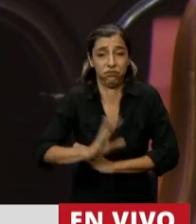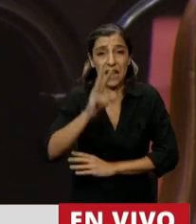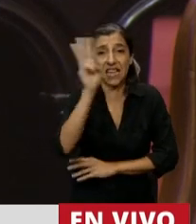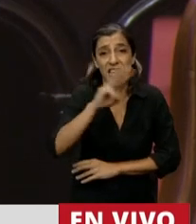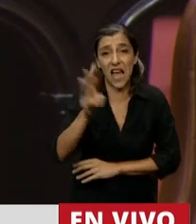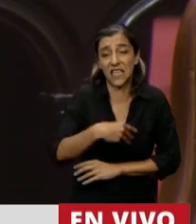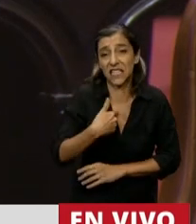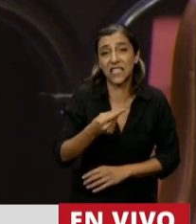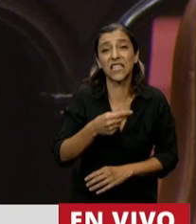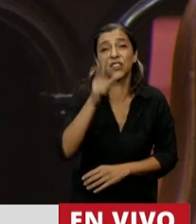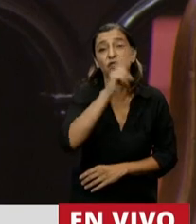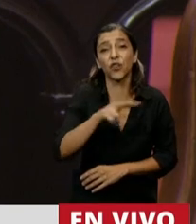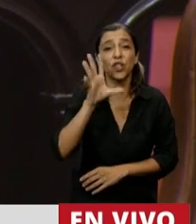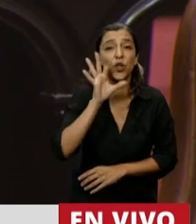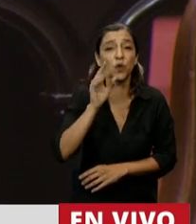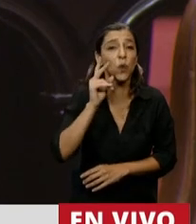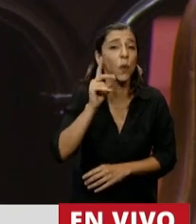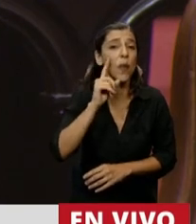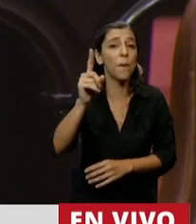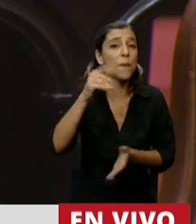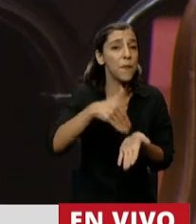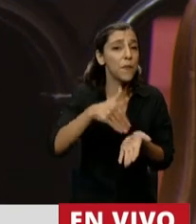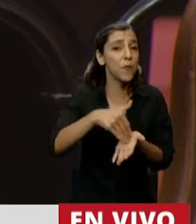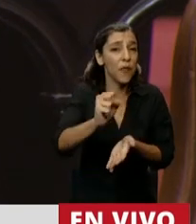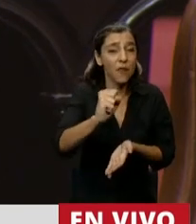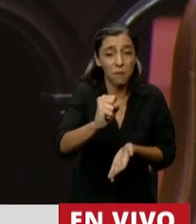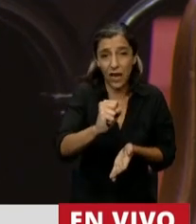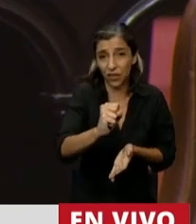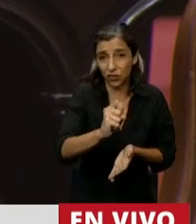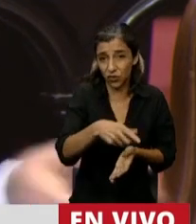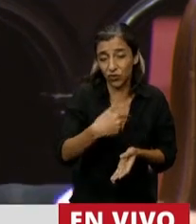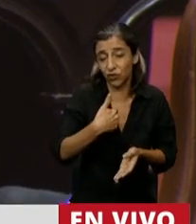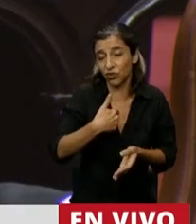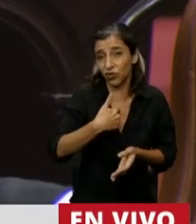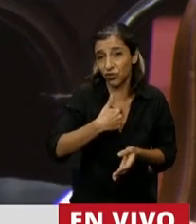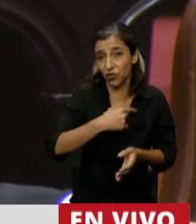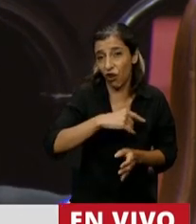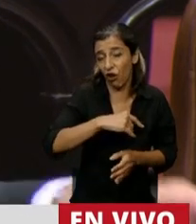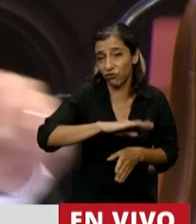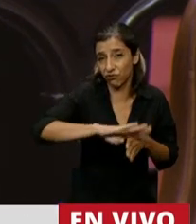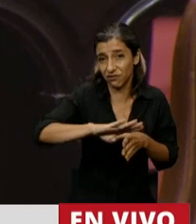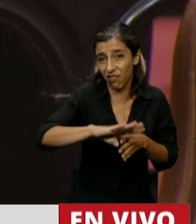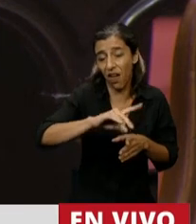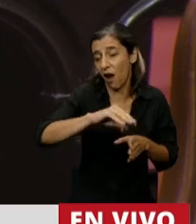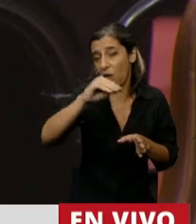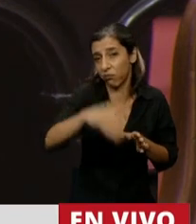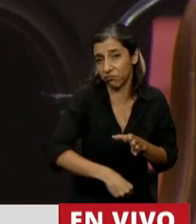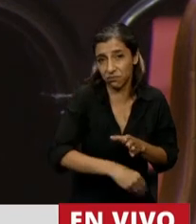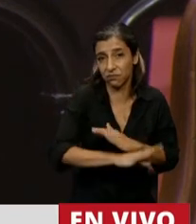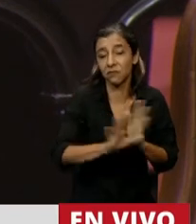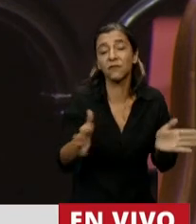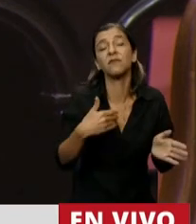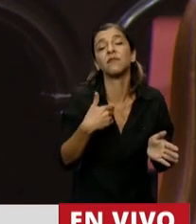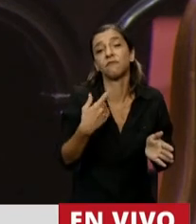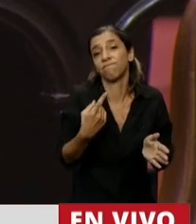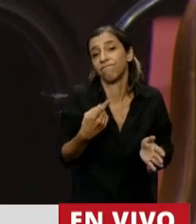más de 250 mil millones de pesos. Otro tiste de récord del gobierno de los CEOs. Y como no podía ser de otra manera,